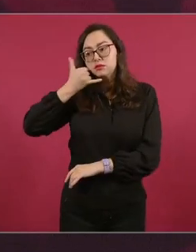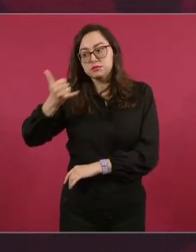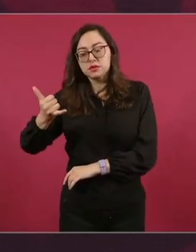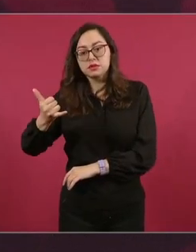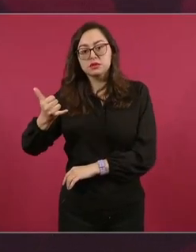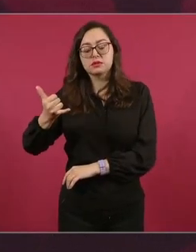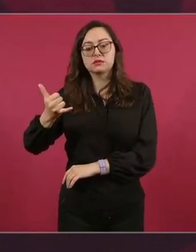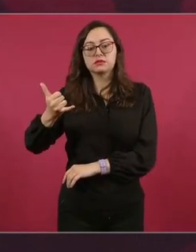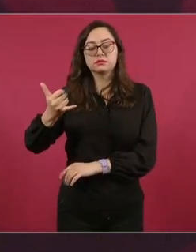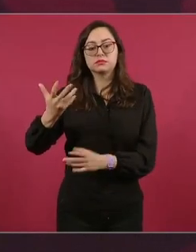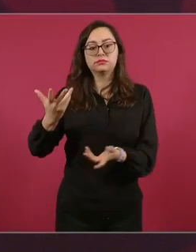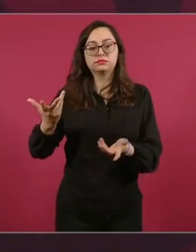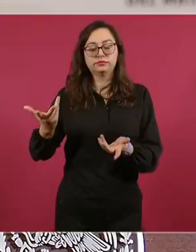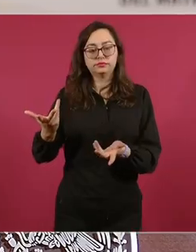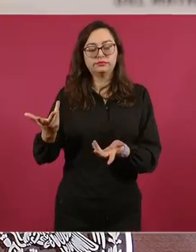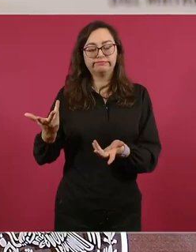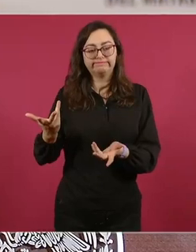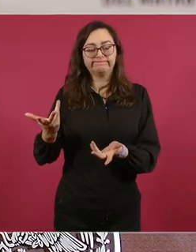porque